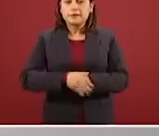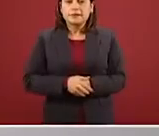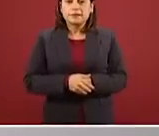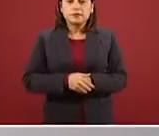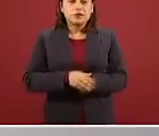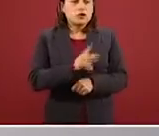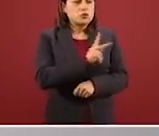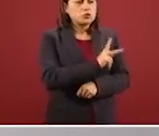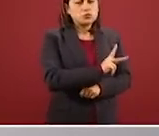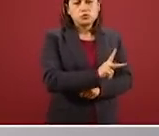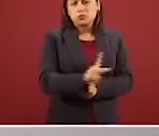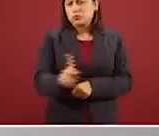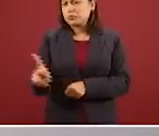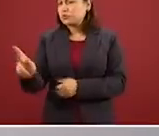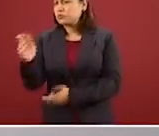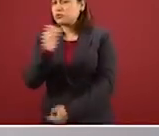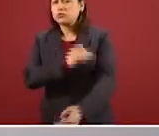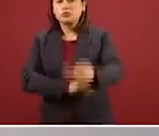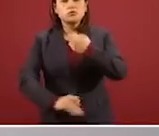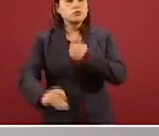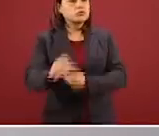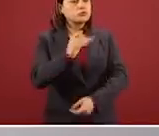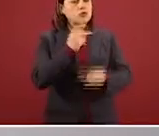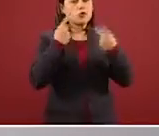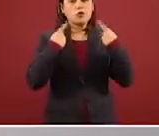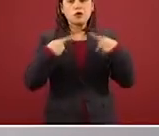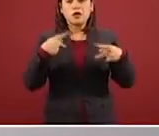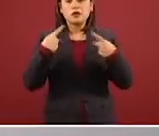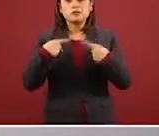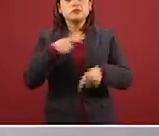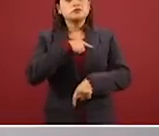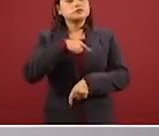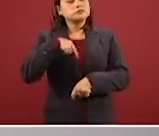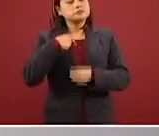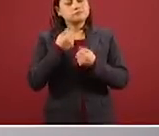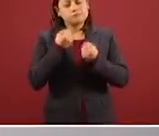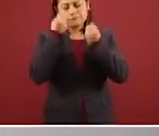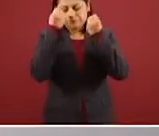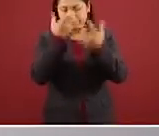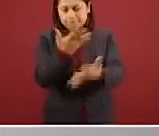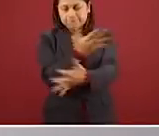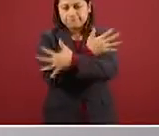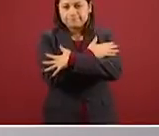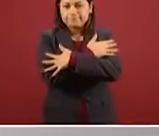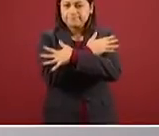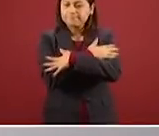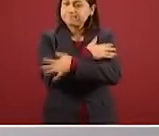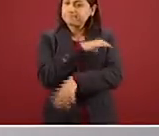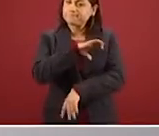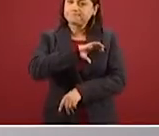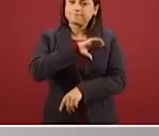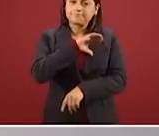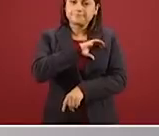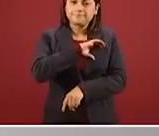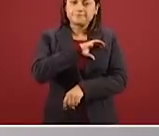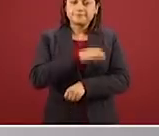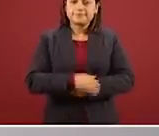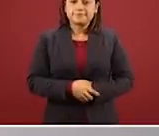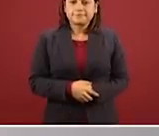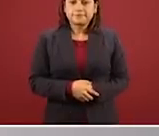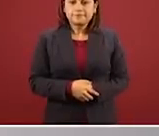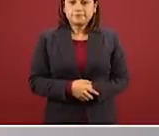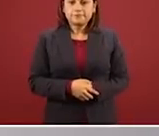a todos, nuestra solidaridad, nuestro abrazo fraterno y